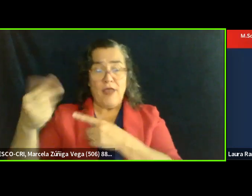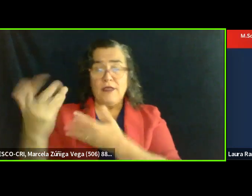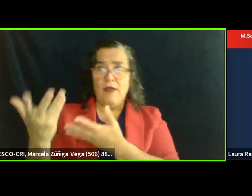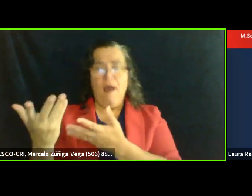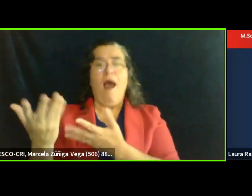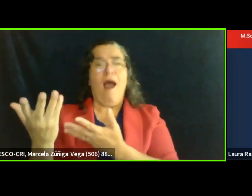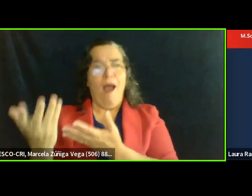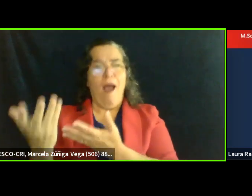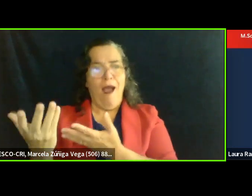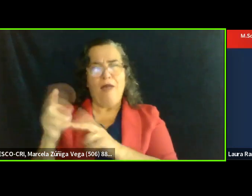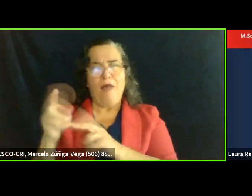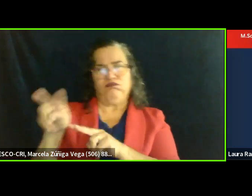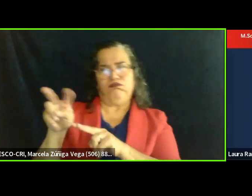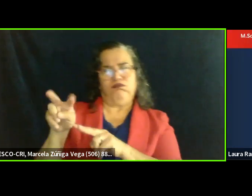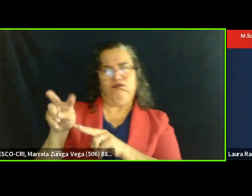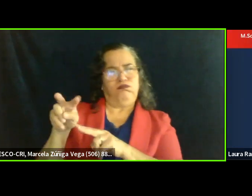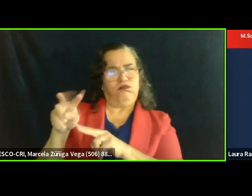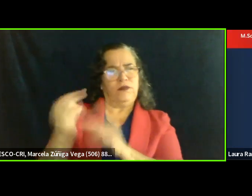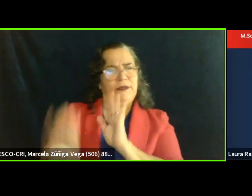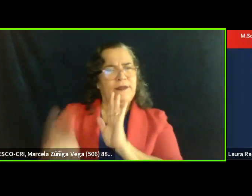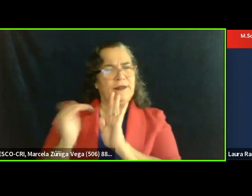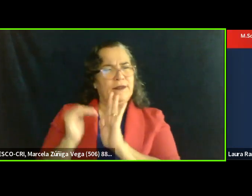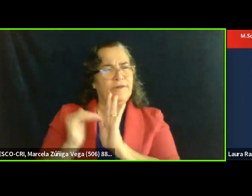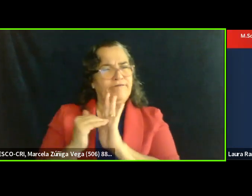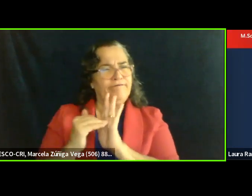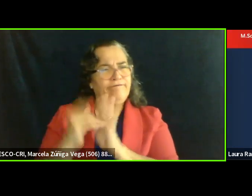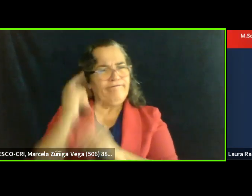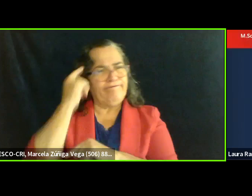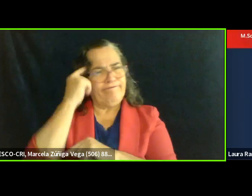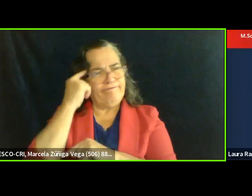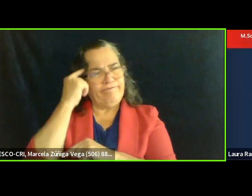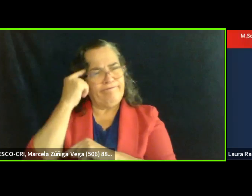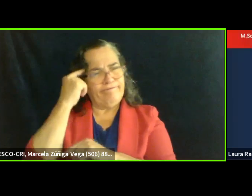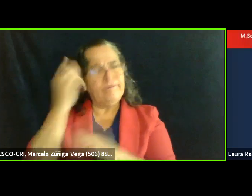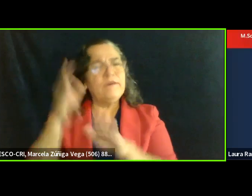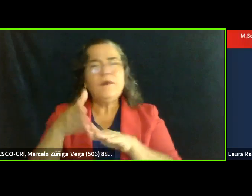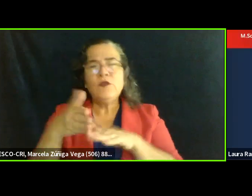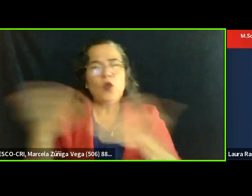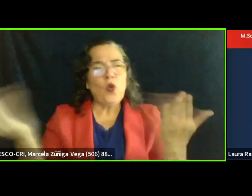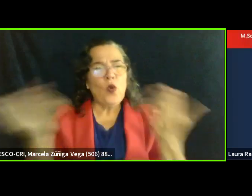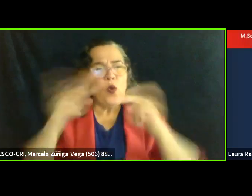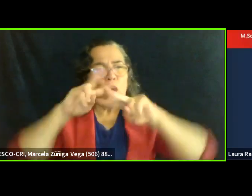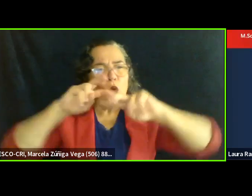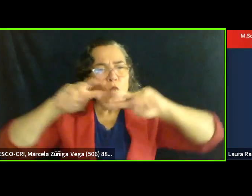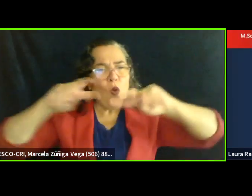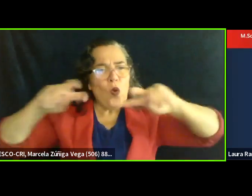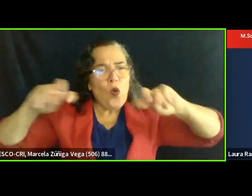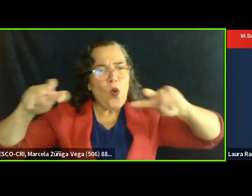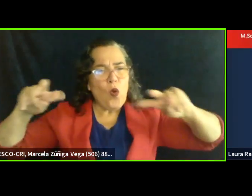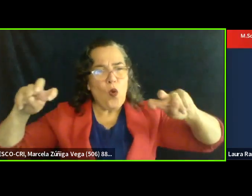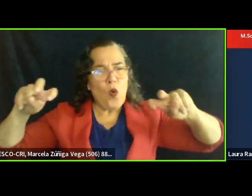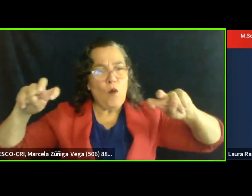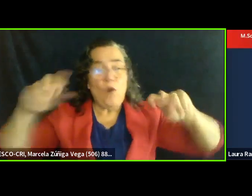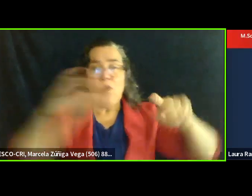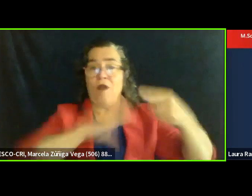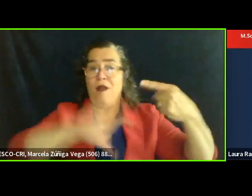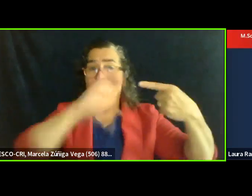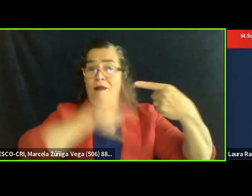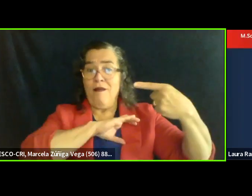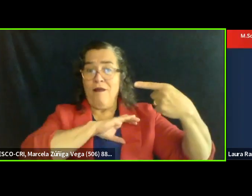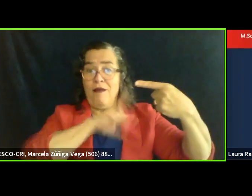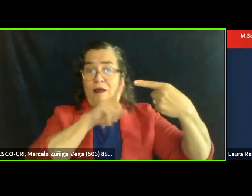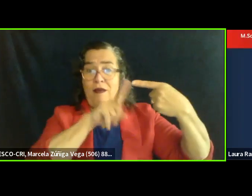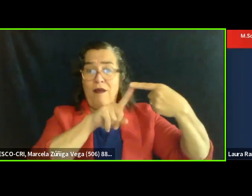también replantear eventualmente cómo deben de analizarse desde el punto de vista de la calidad